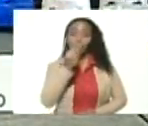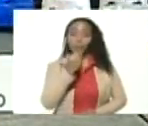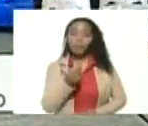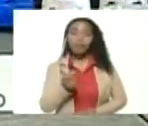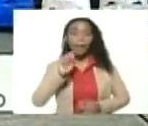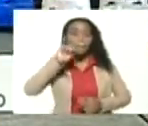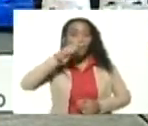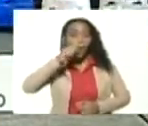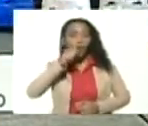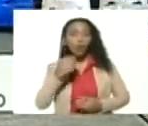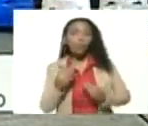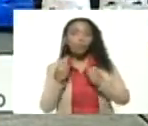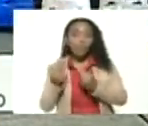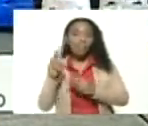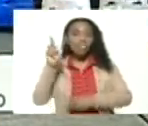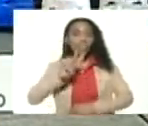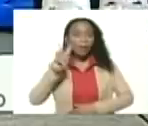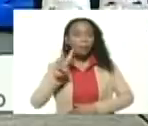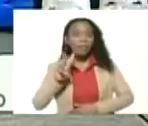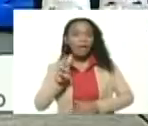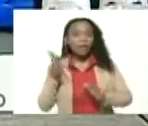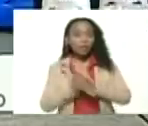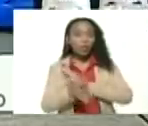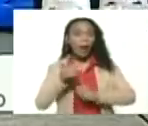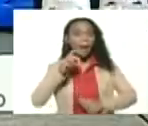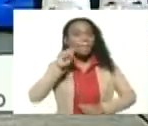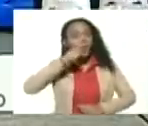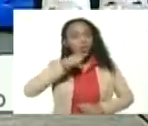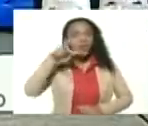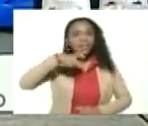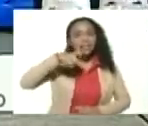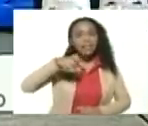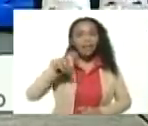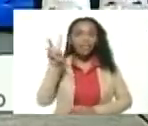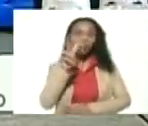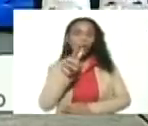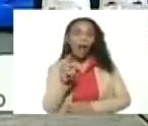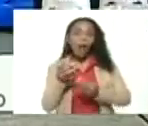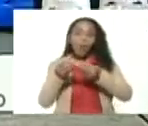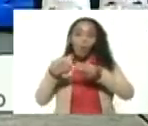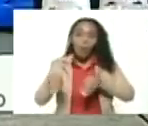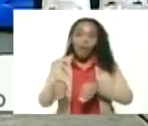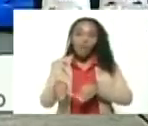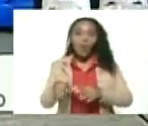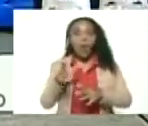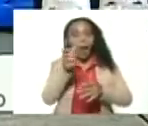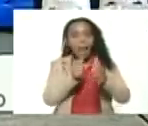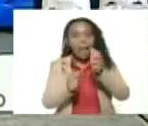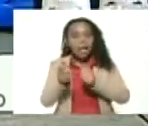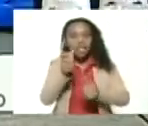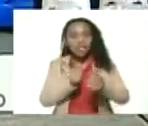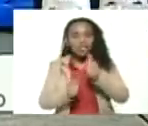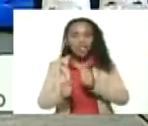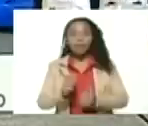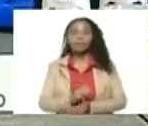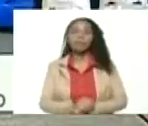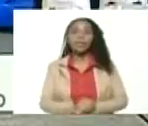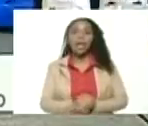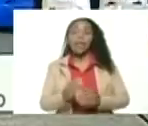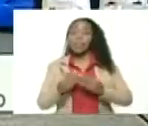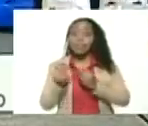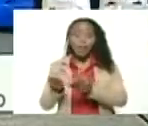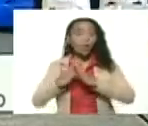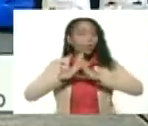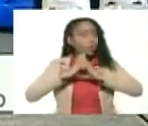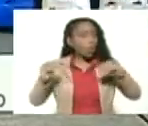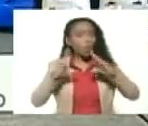pollo, garantizar la producción de todo el pollo que necesita Venezuela, los huevos, la leche, garantizarlo todo,